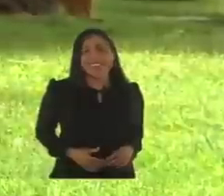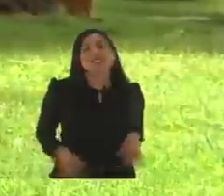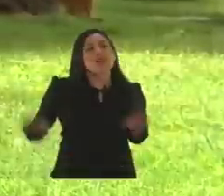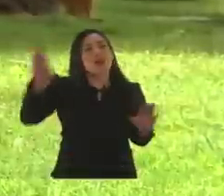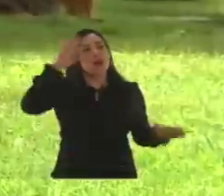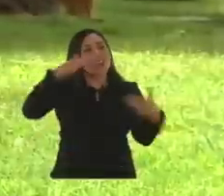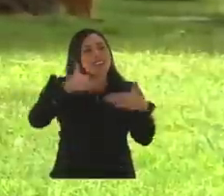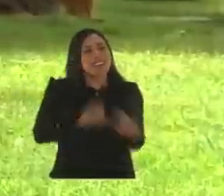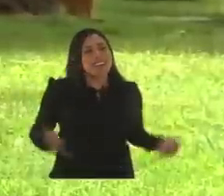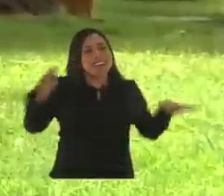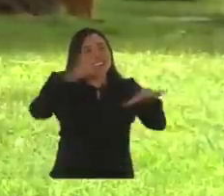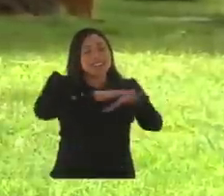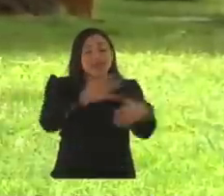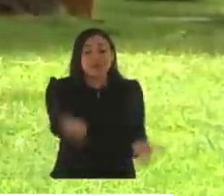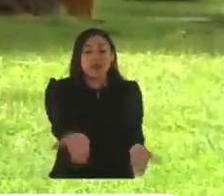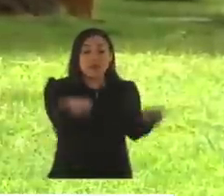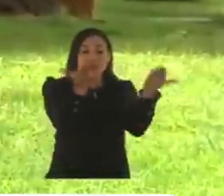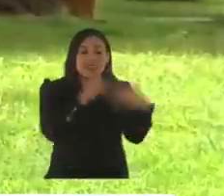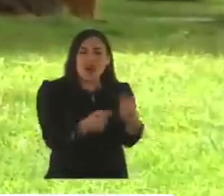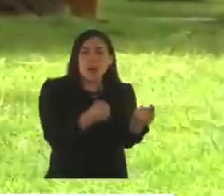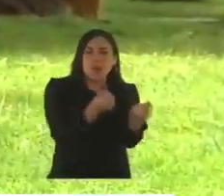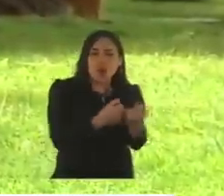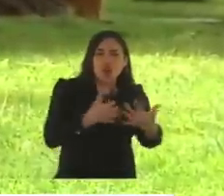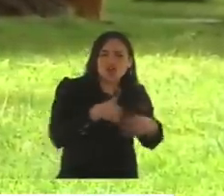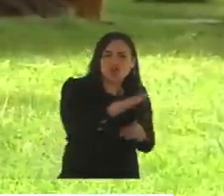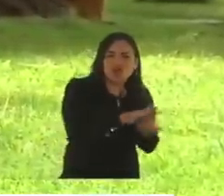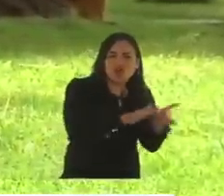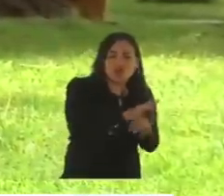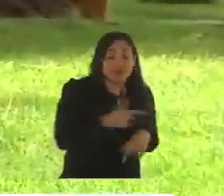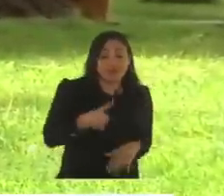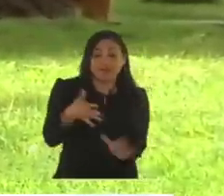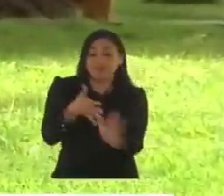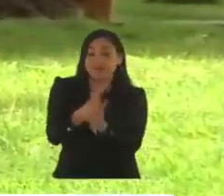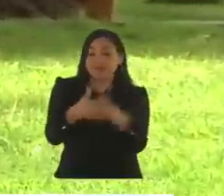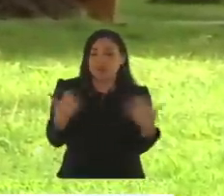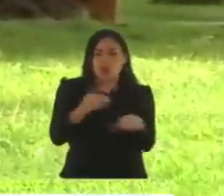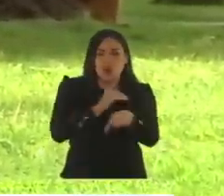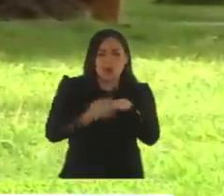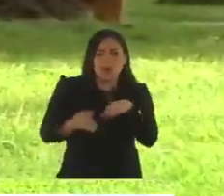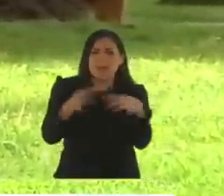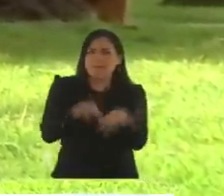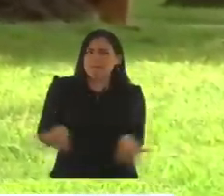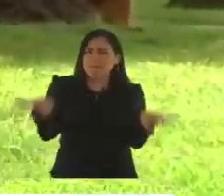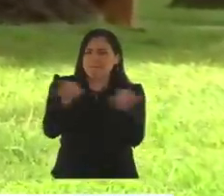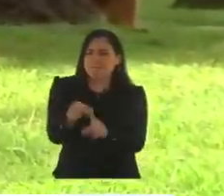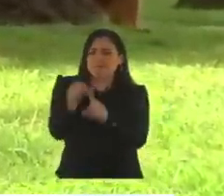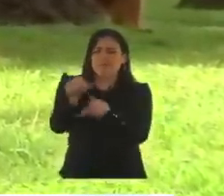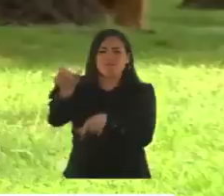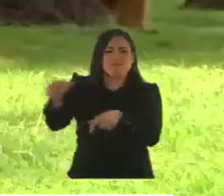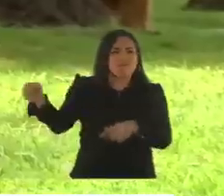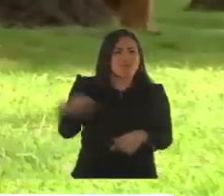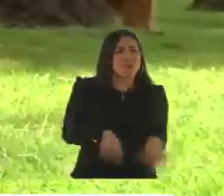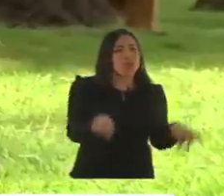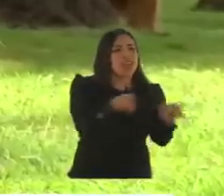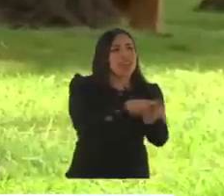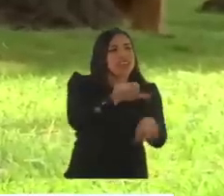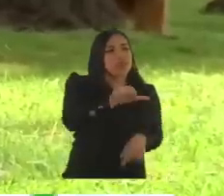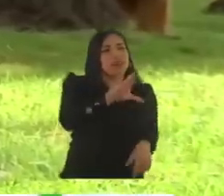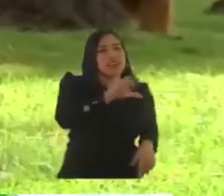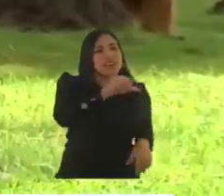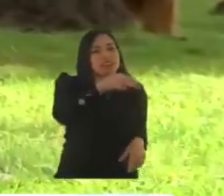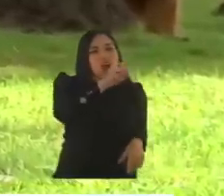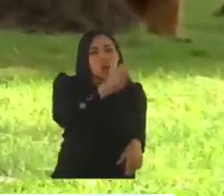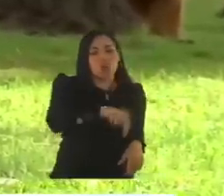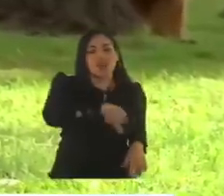Hola, muy buenas tardes, bienvenidos a Tu Lado Animal. Quiero contarles que hoy tenemos invitadas muy especiales, las hermanas Ramona